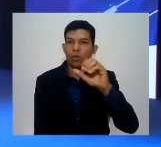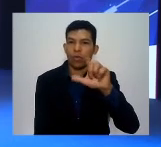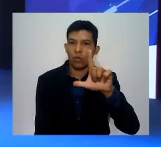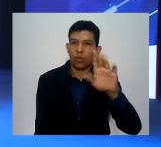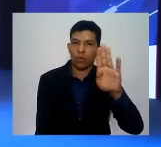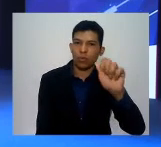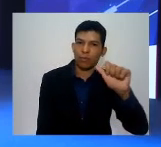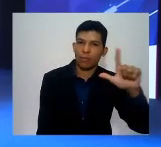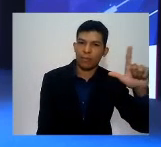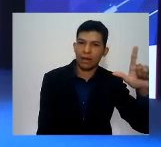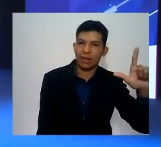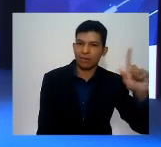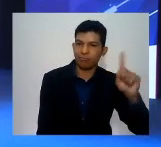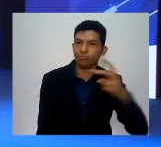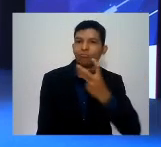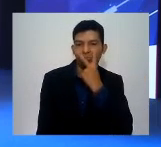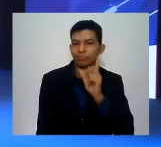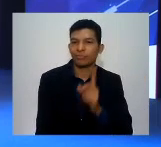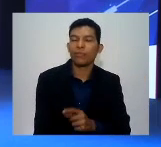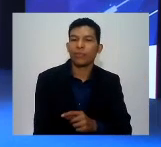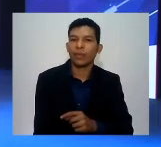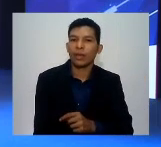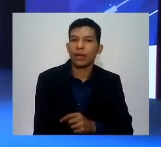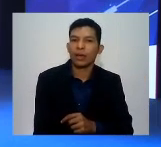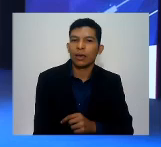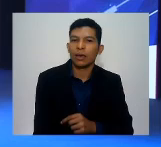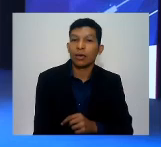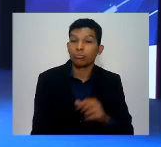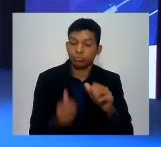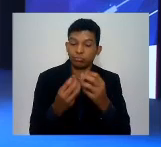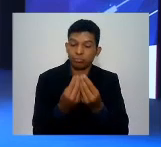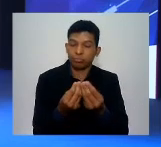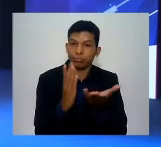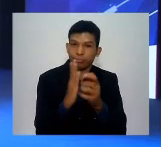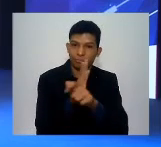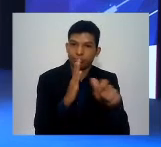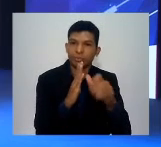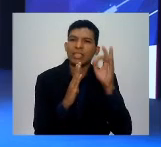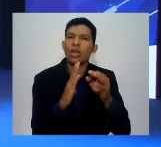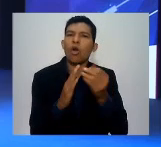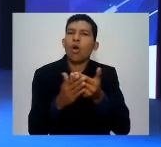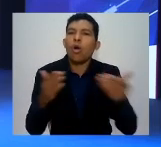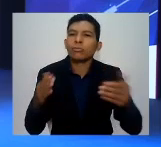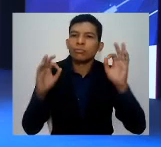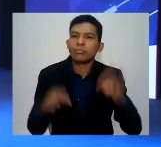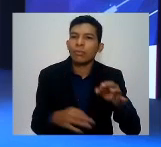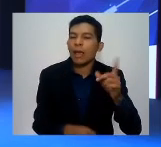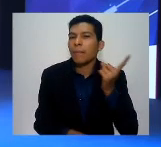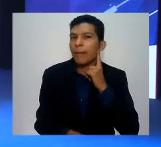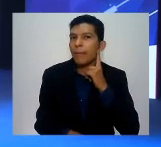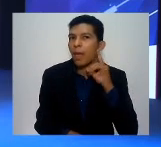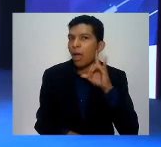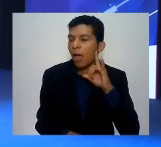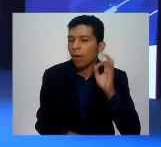Entonces, este dispositivo que estos estudiantes desarrollaron, pues utilizaba unas señales visuales, unos LEDs de alta intensidad